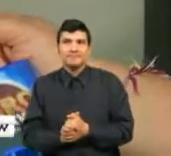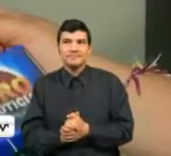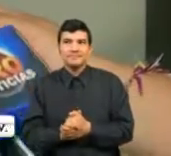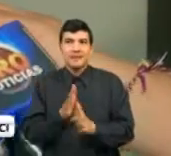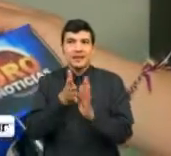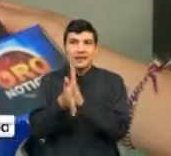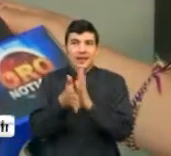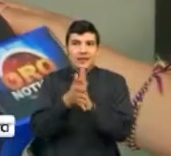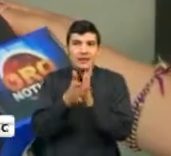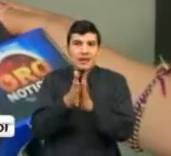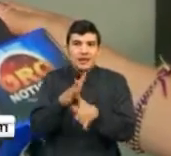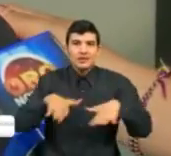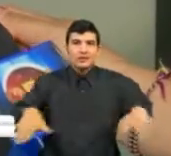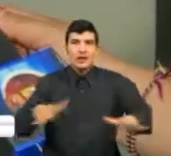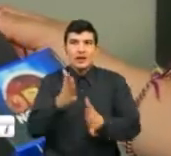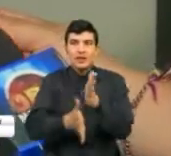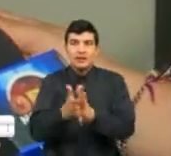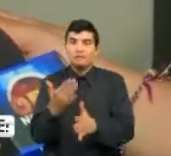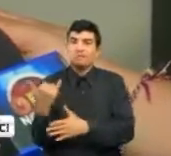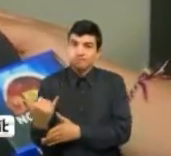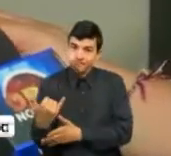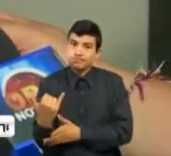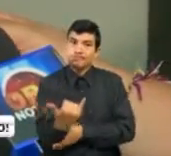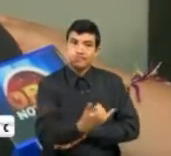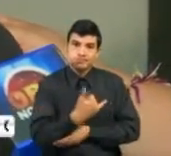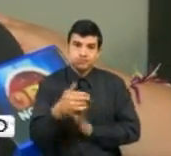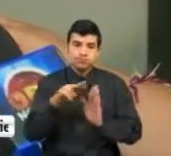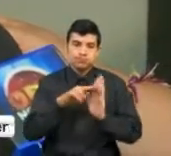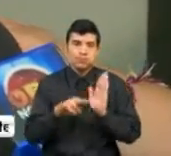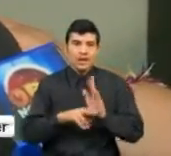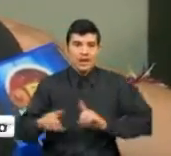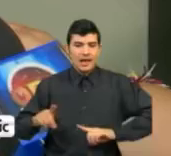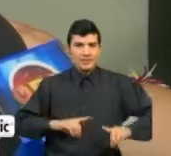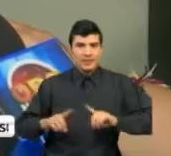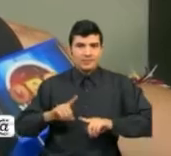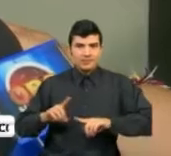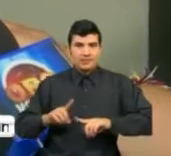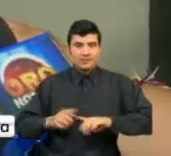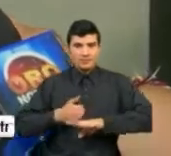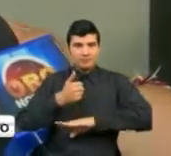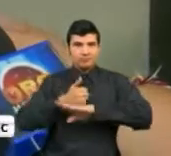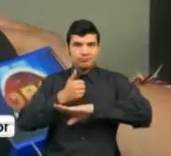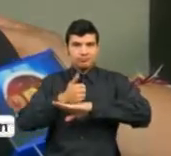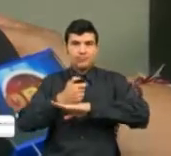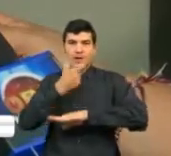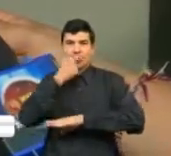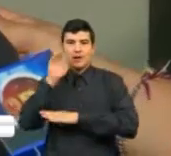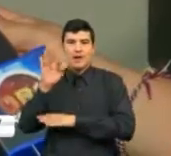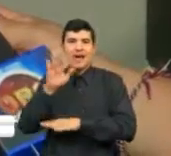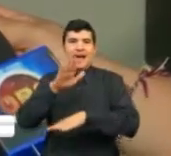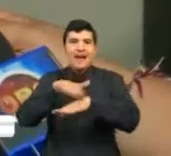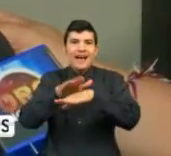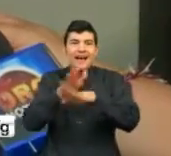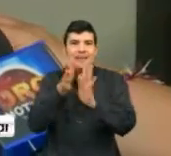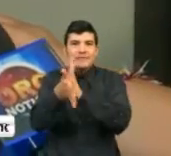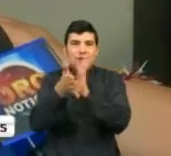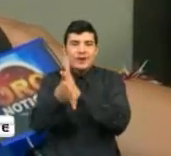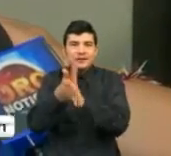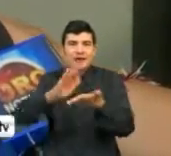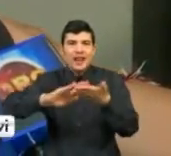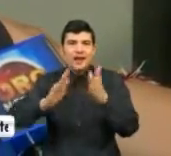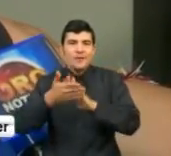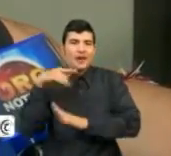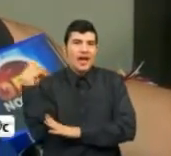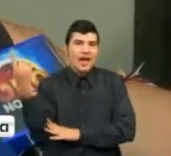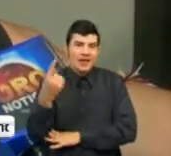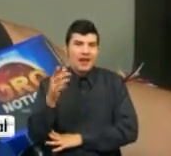pico y placa, zona centro, continúa vigente. La Administración Municipal y la Dirección de Tránsito se permiten informar a la ciudadanía en general que la